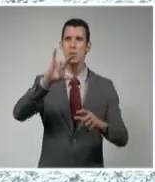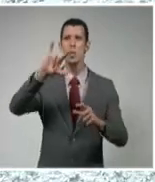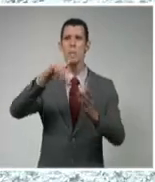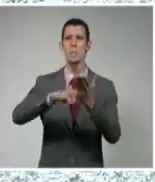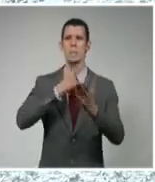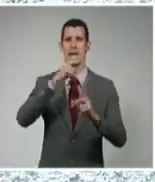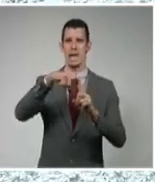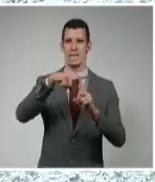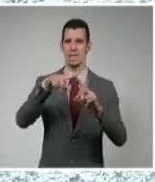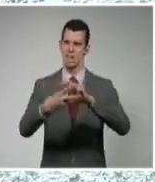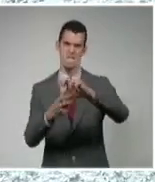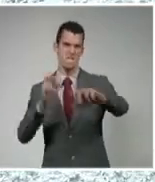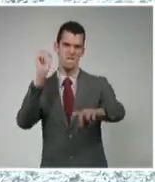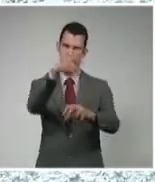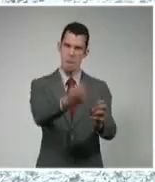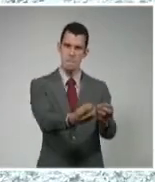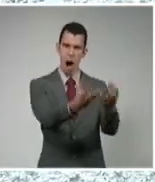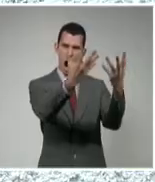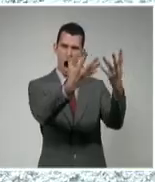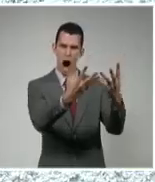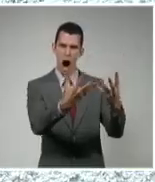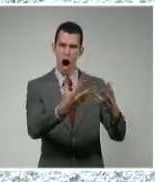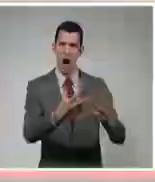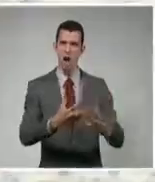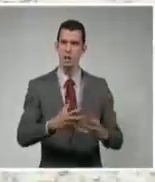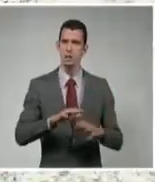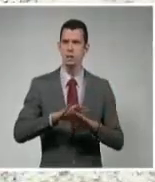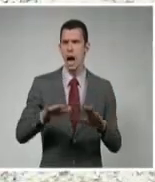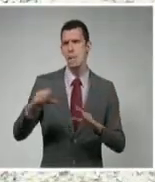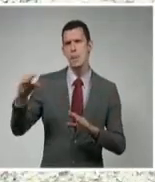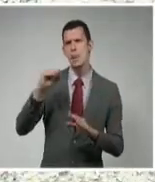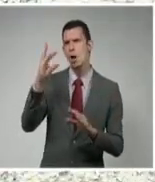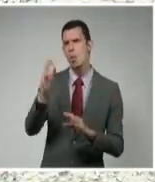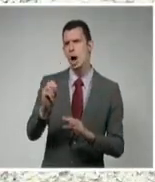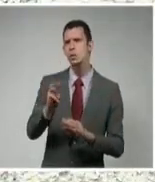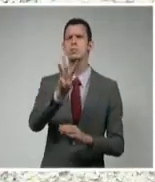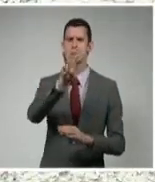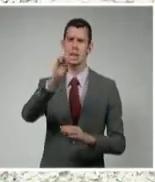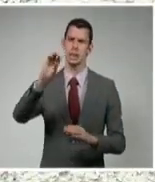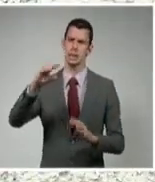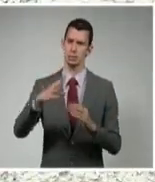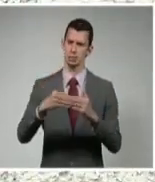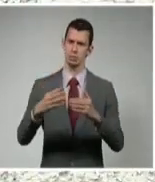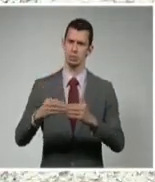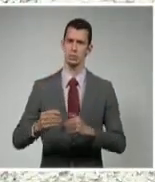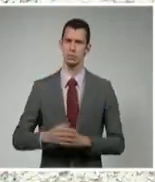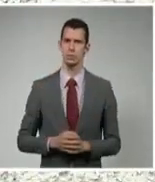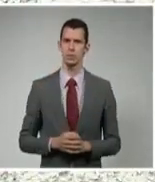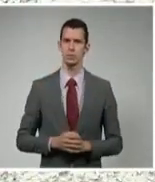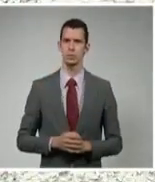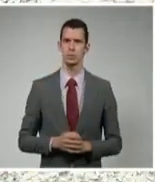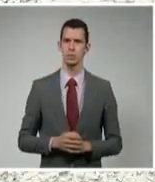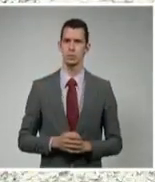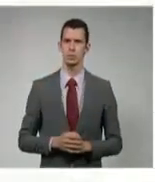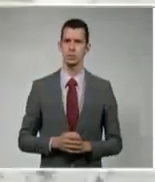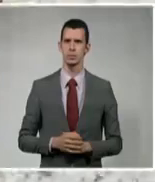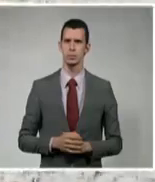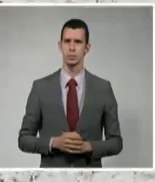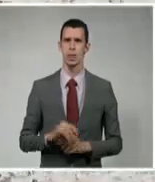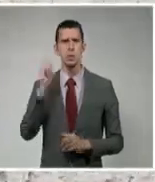me pagaron 300 CUC en 3 billetes a 100. Yo me comuniqué con Yamila en Facebook y en WhatsApp en varias